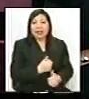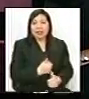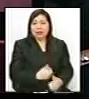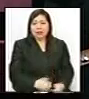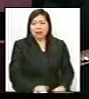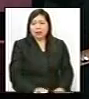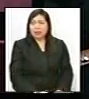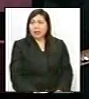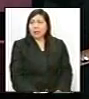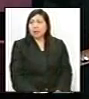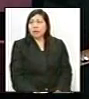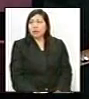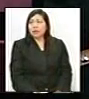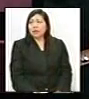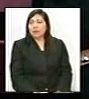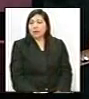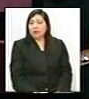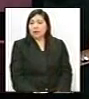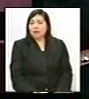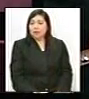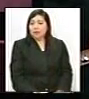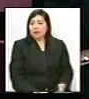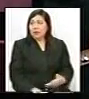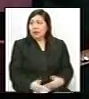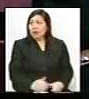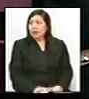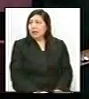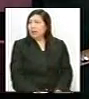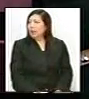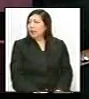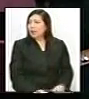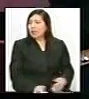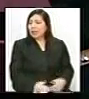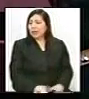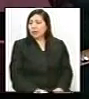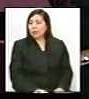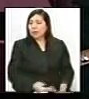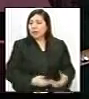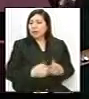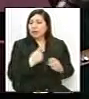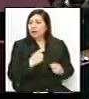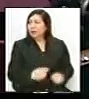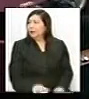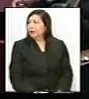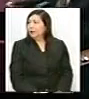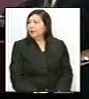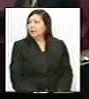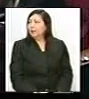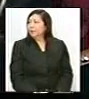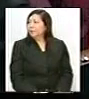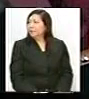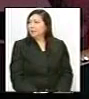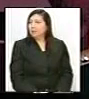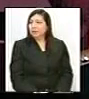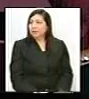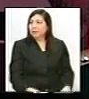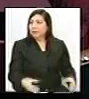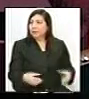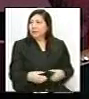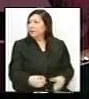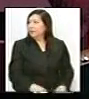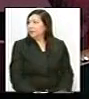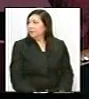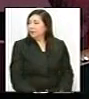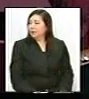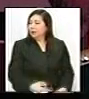Callao, quien ha asistido precisamente a la sesión extraordinaria de la Comisión